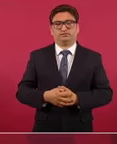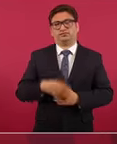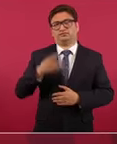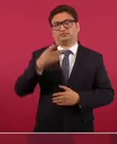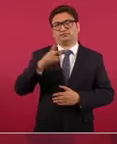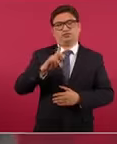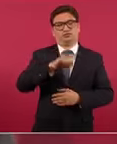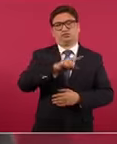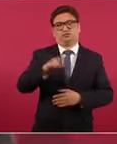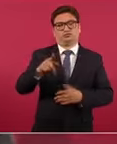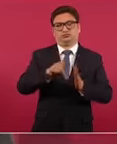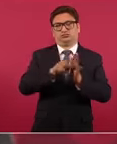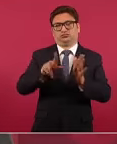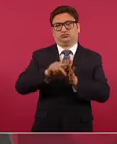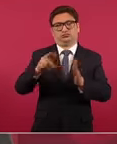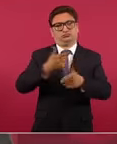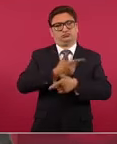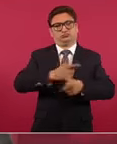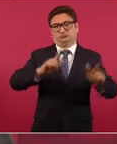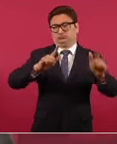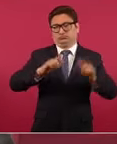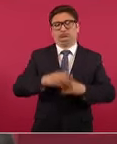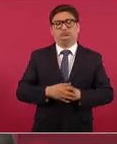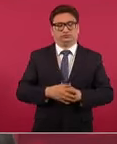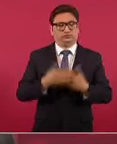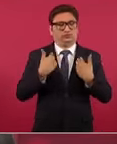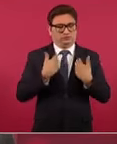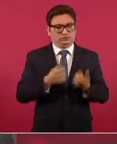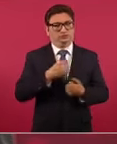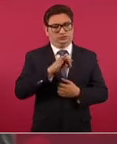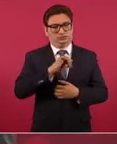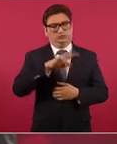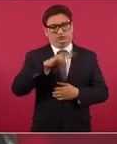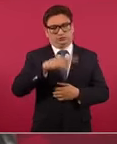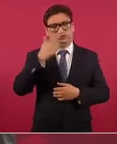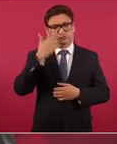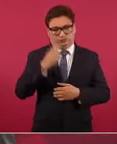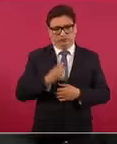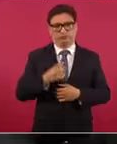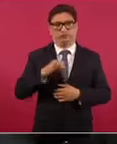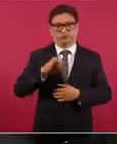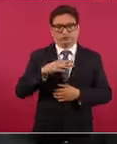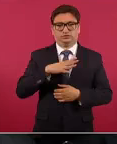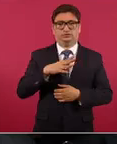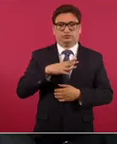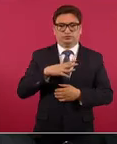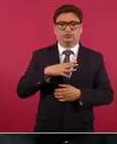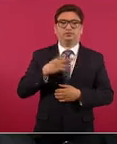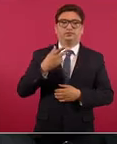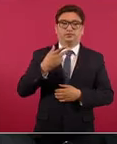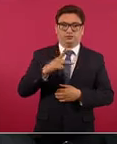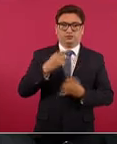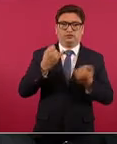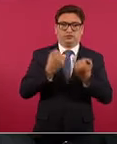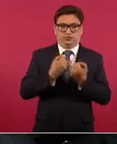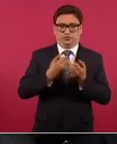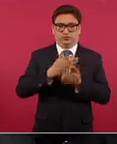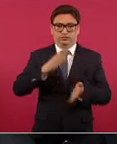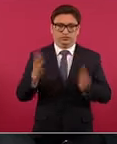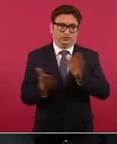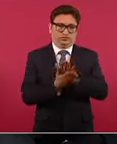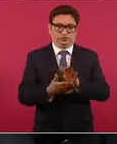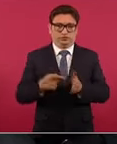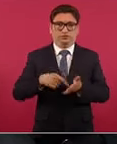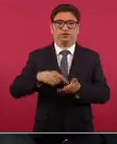toda la libertad que tiene si entendemos esa parte que existe por supuesto que existe esta parte también sin embargo bueno pues el expediente ahí está